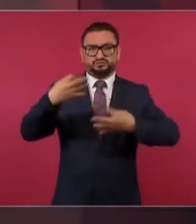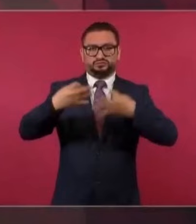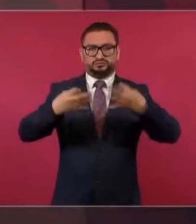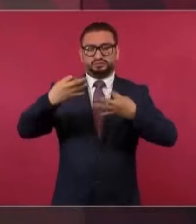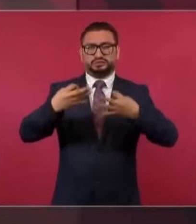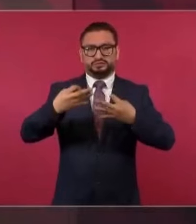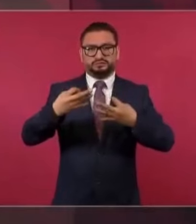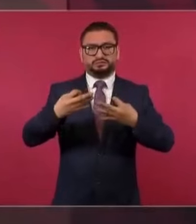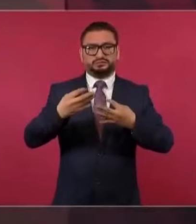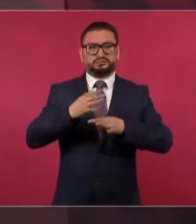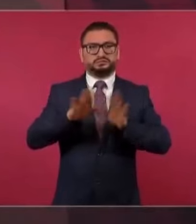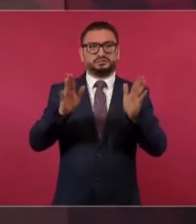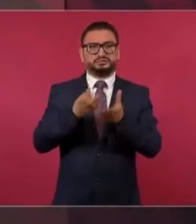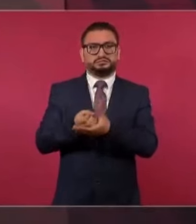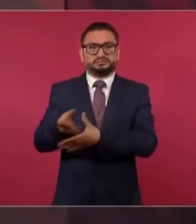salió.